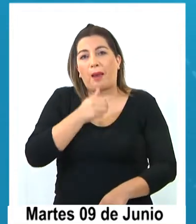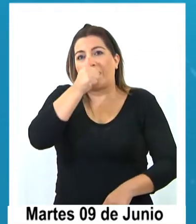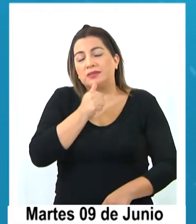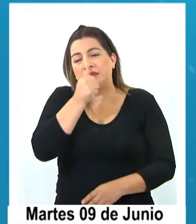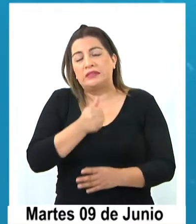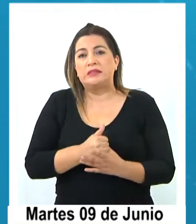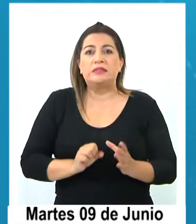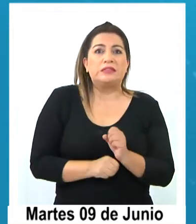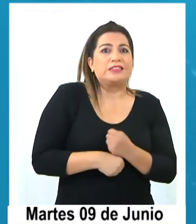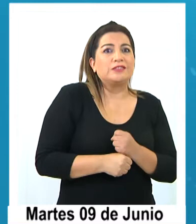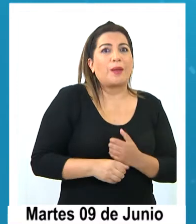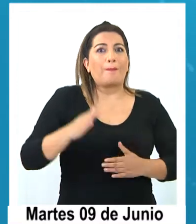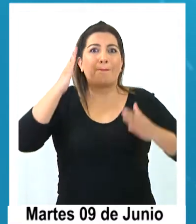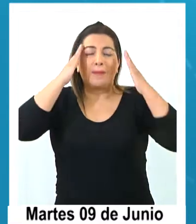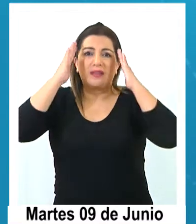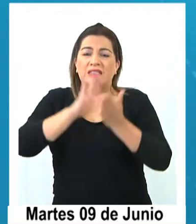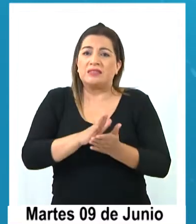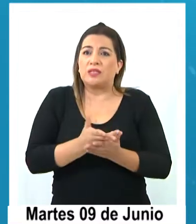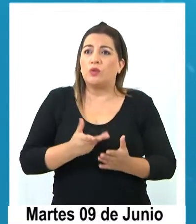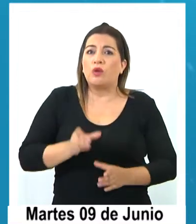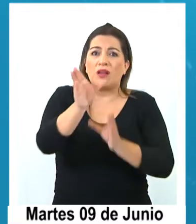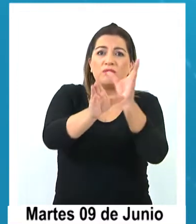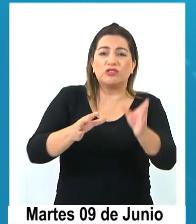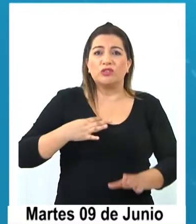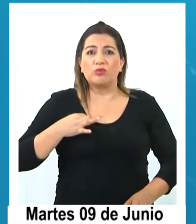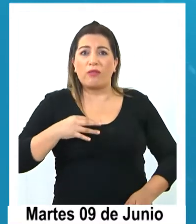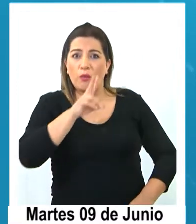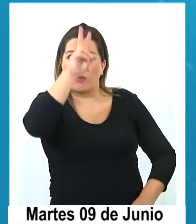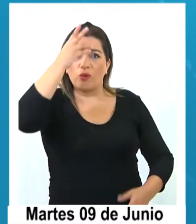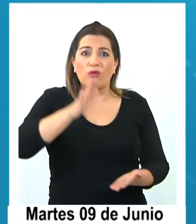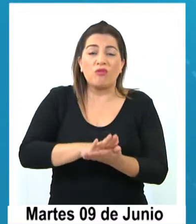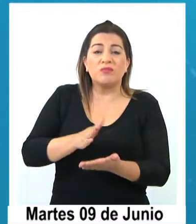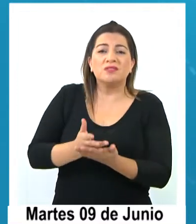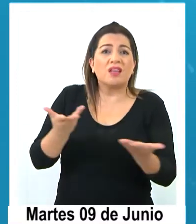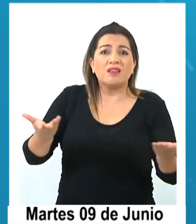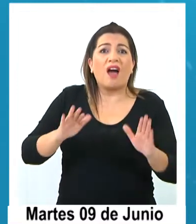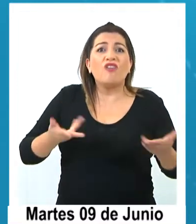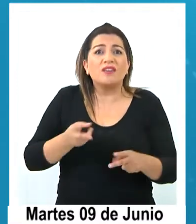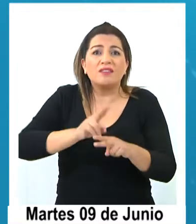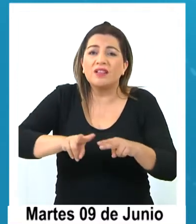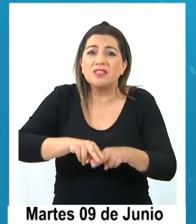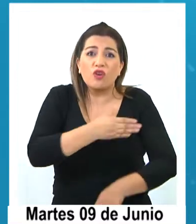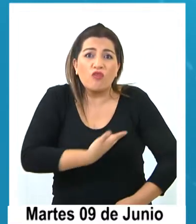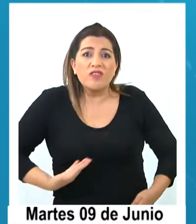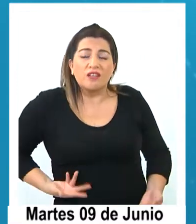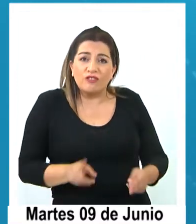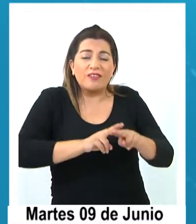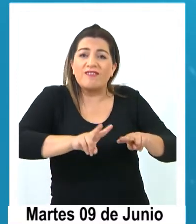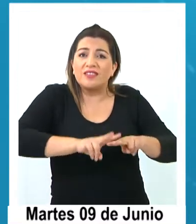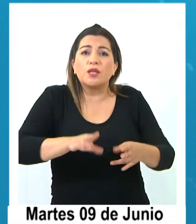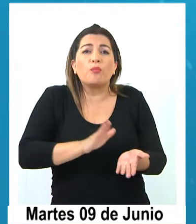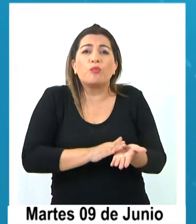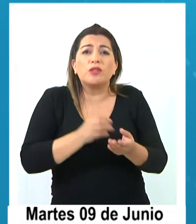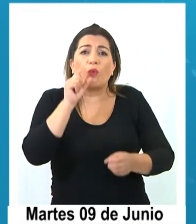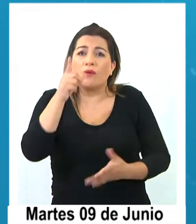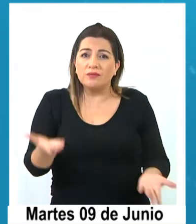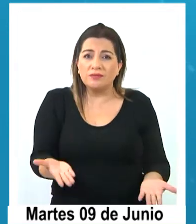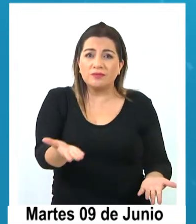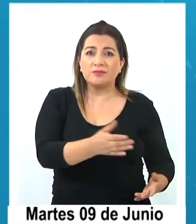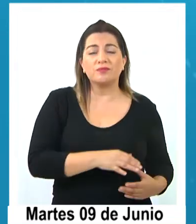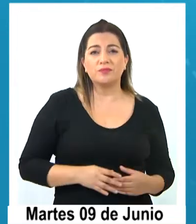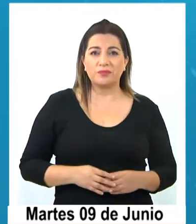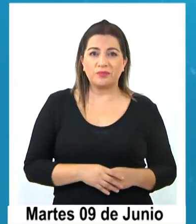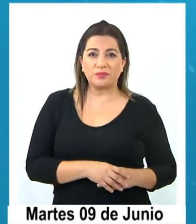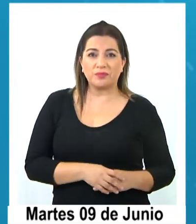paciencia, la salud mental correcta de los ciudadanos, de los peruanos. ¿Qué sigue? ¿Qué hace el gobierno ahora? ¿Qué está proponiendo?